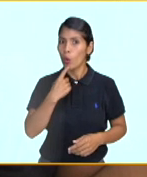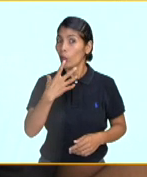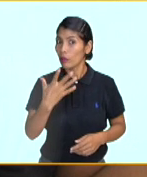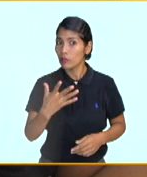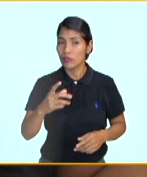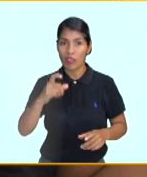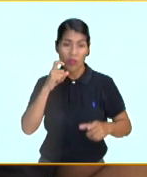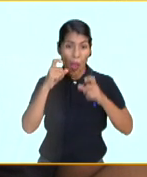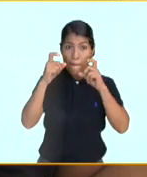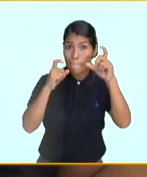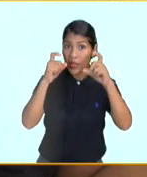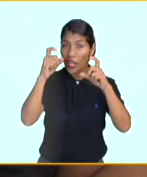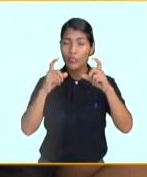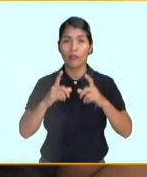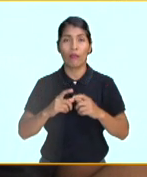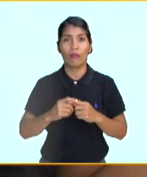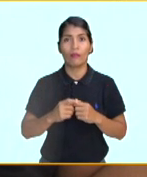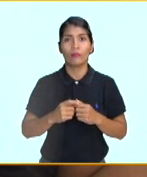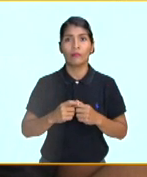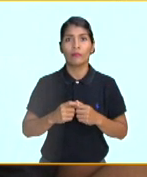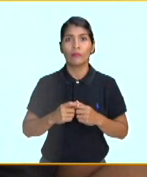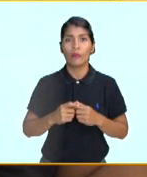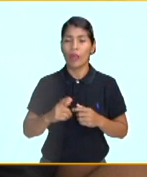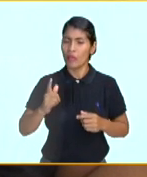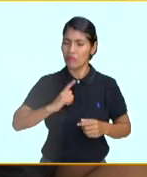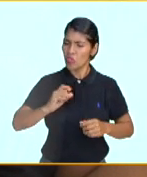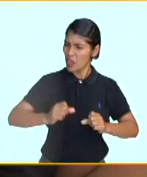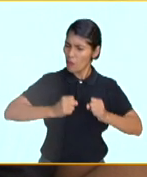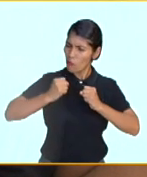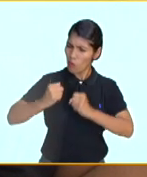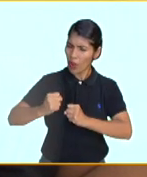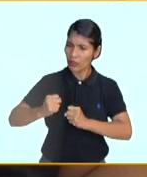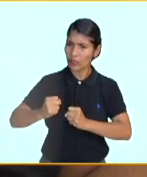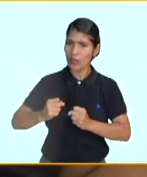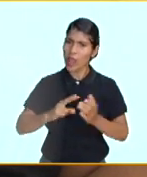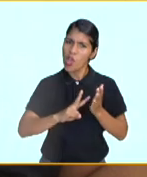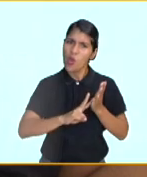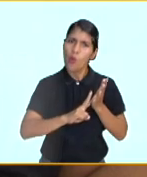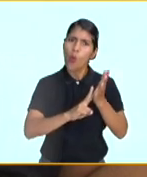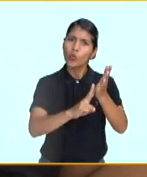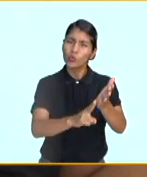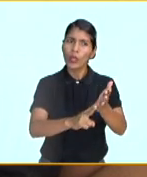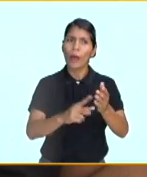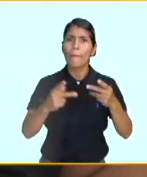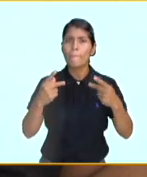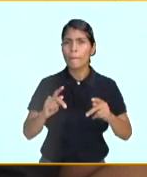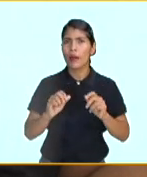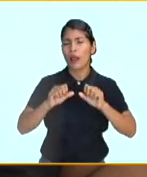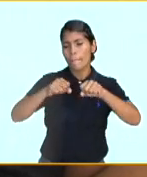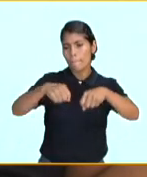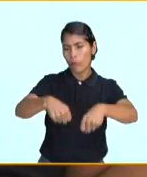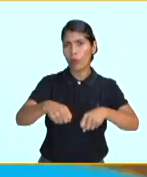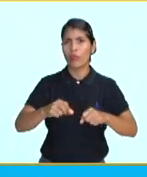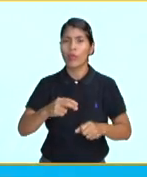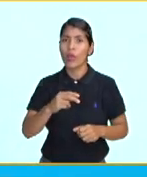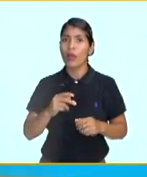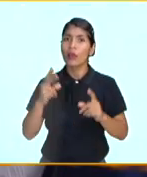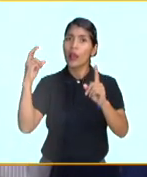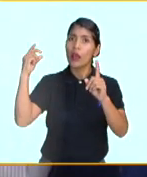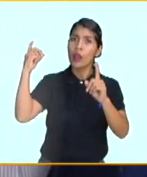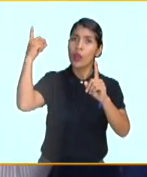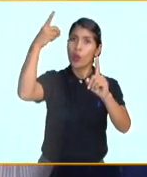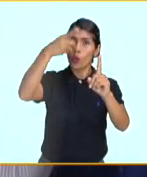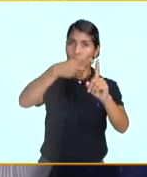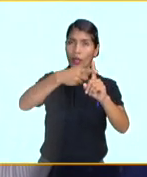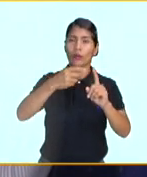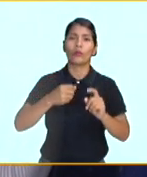Ya, tiene fuerza y voluntad para poder realizar la actividad y meta. Una de las cosas